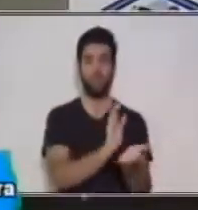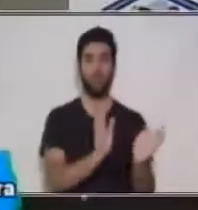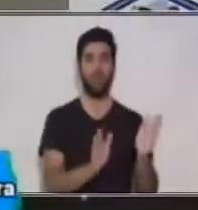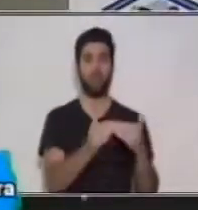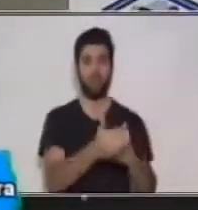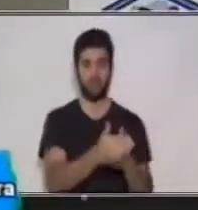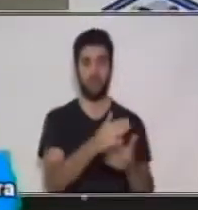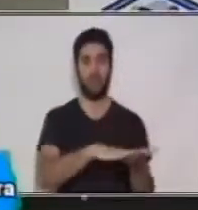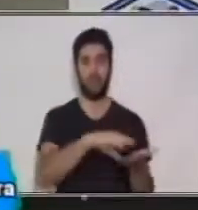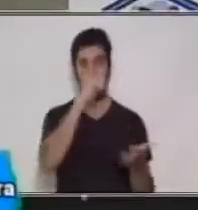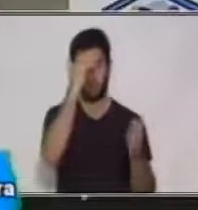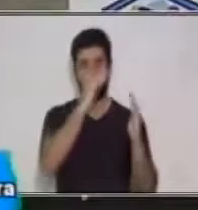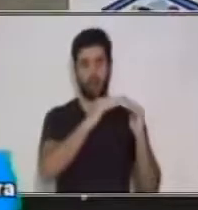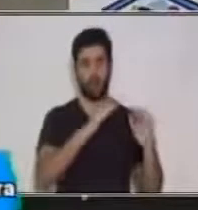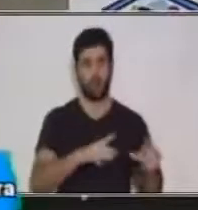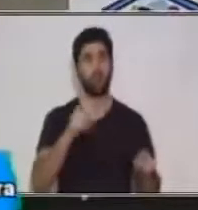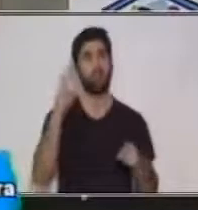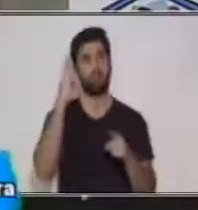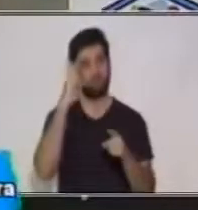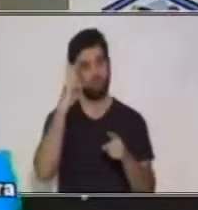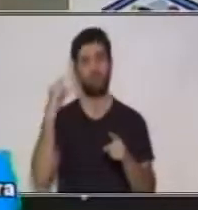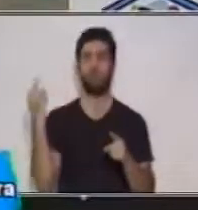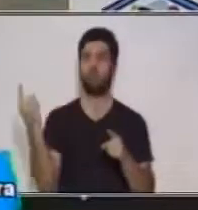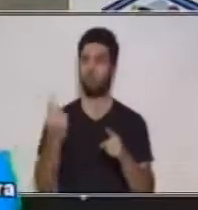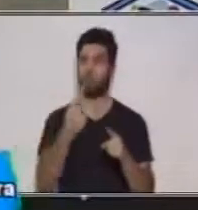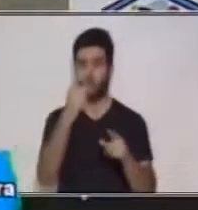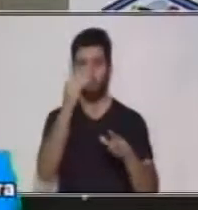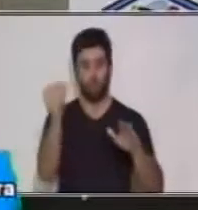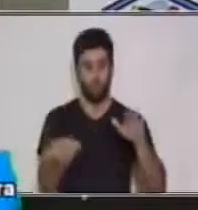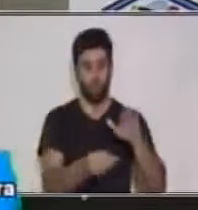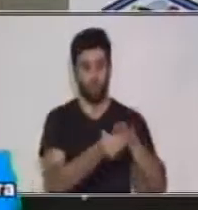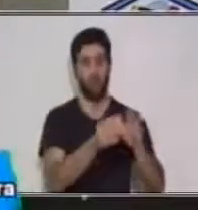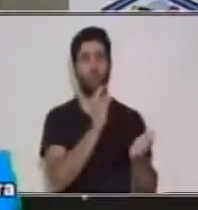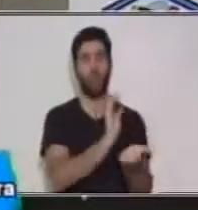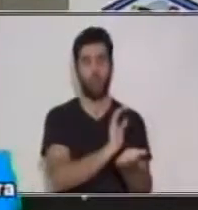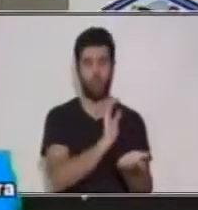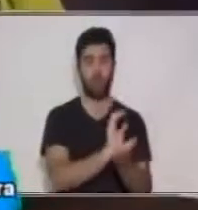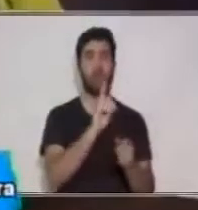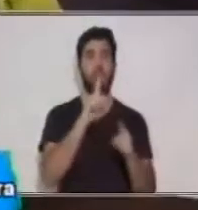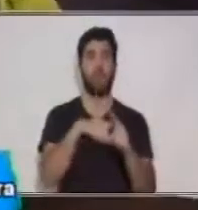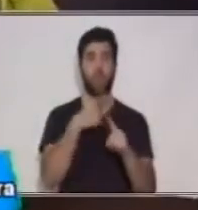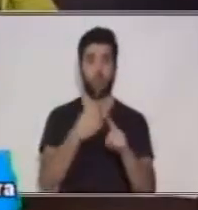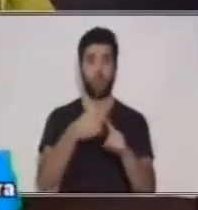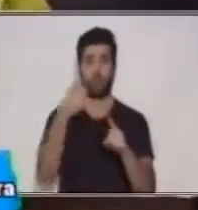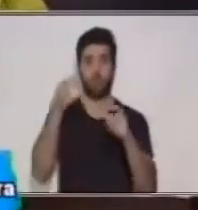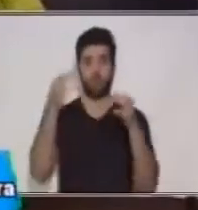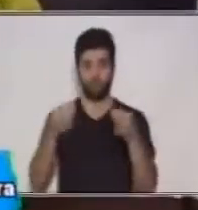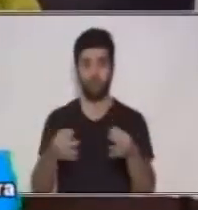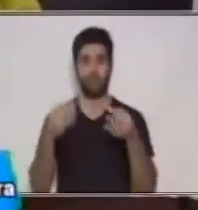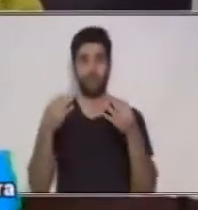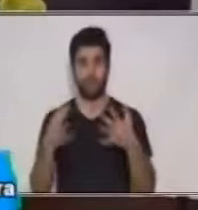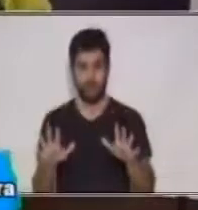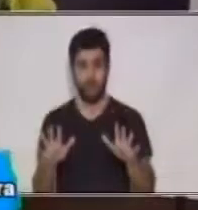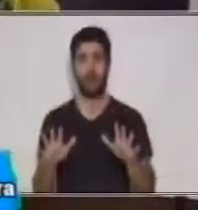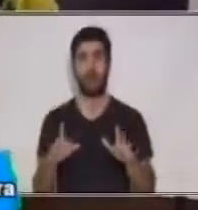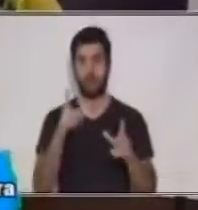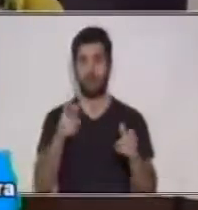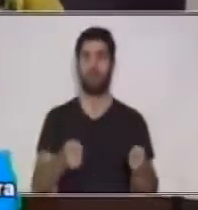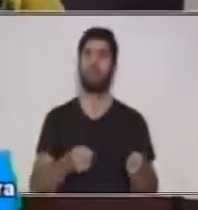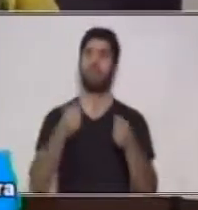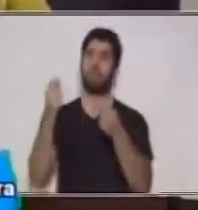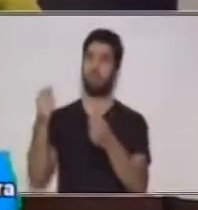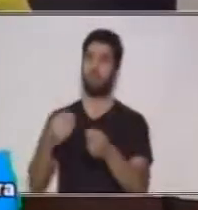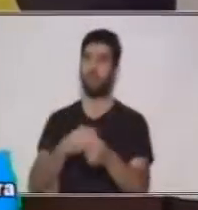portafolio. Ten presente guardar todos los trabajos y cuando regresemos te los vas a llevar a tu profesor o profesora.